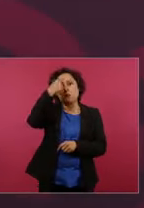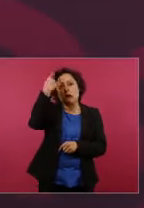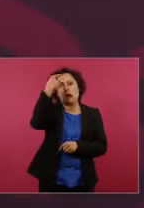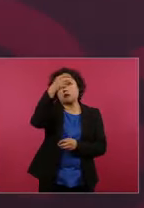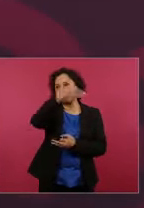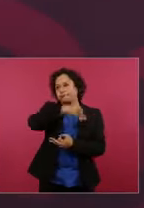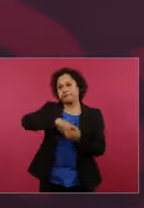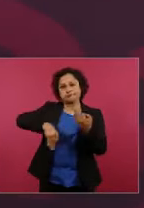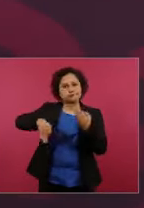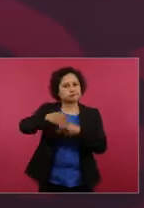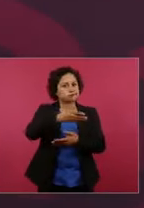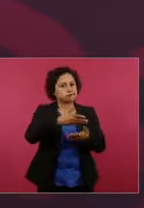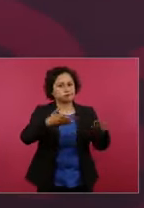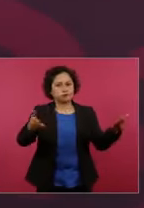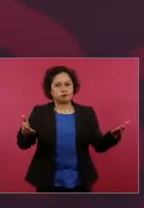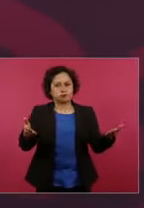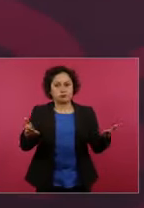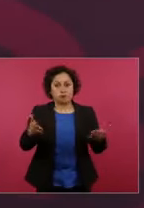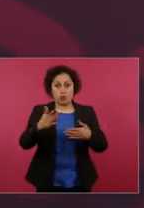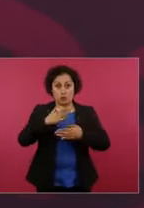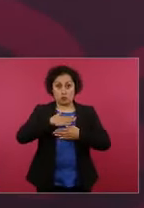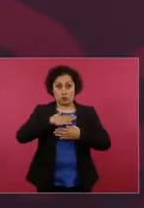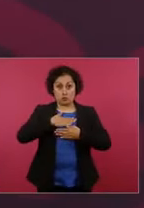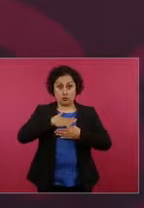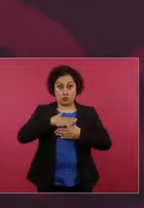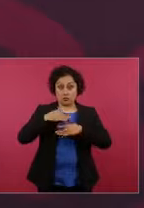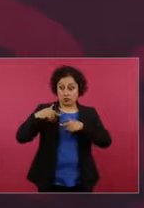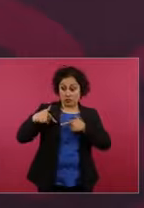pero no nada más de nuestra generación.